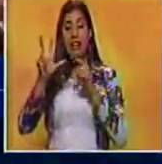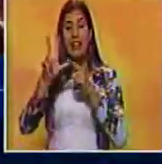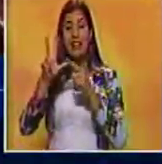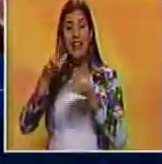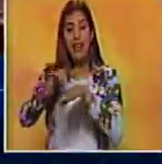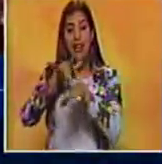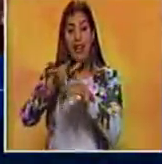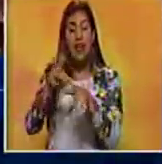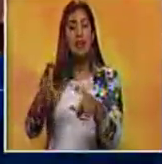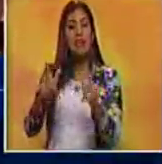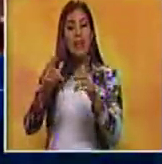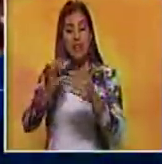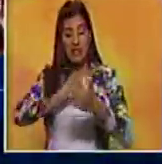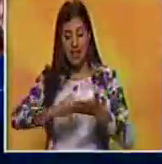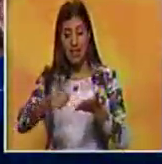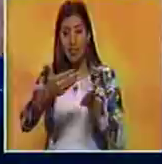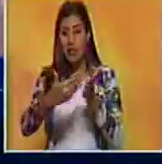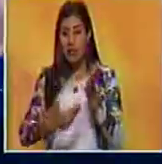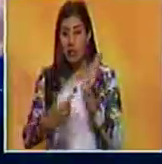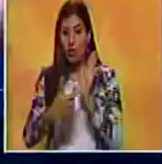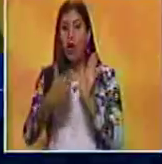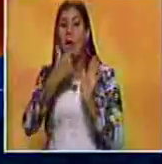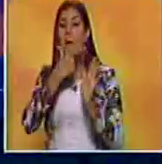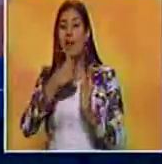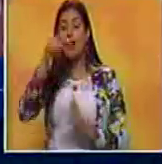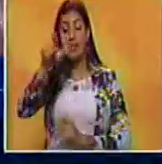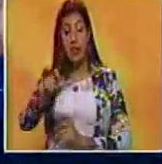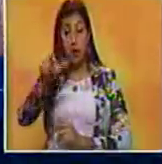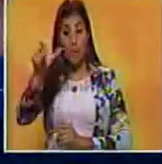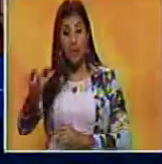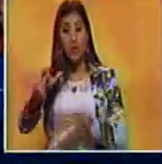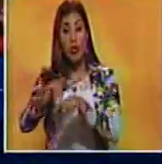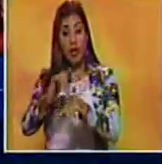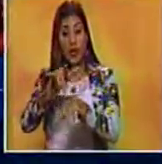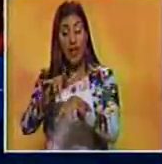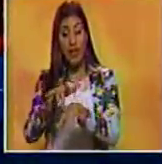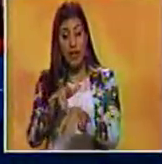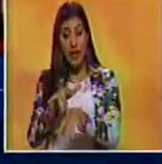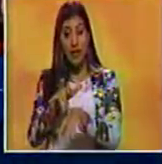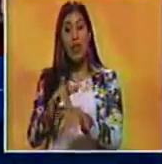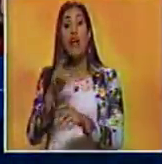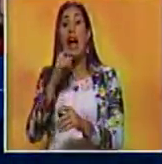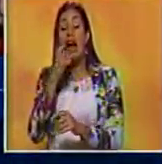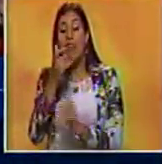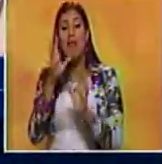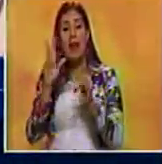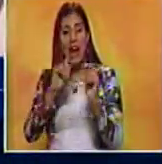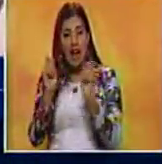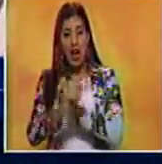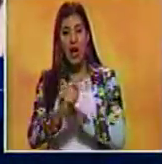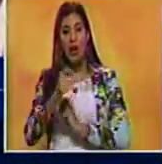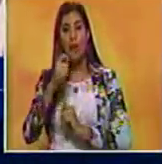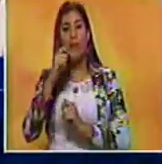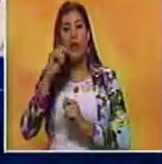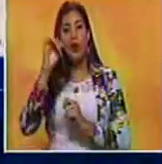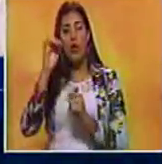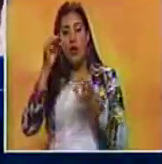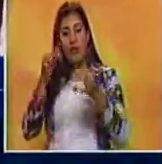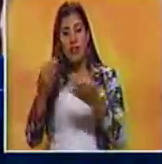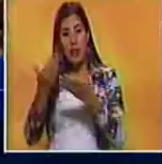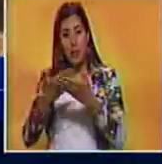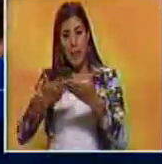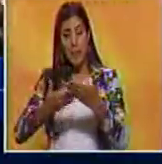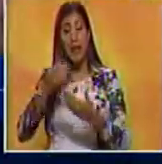el certificado de nacimiento, lo que facilitará a personas transgénero o binarias modificarse el documento oficial.